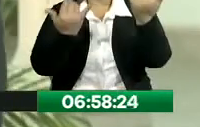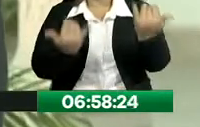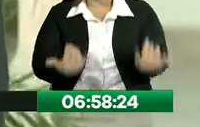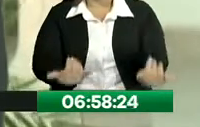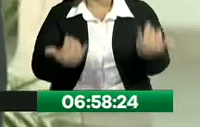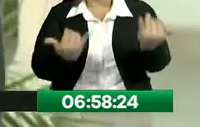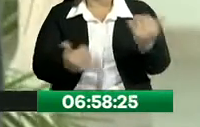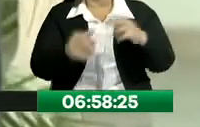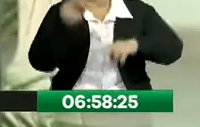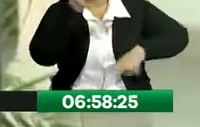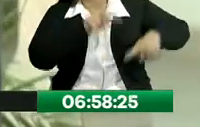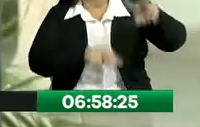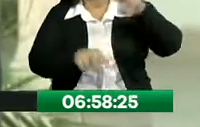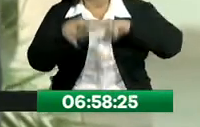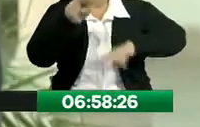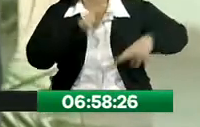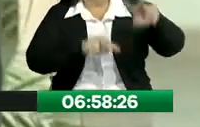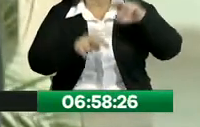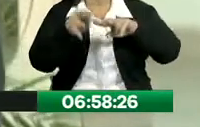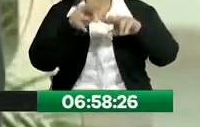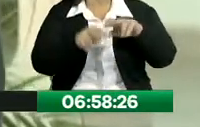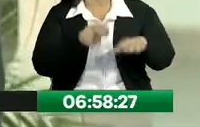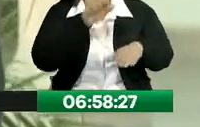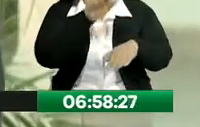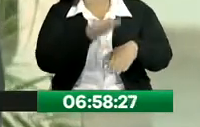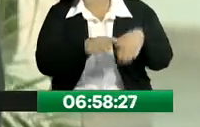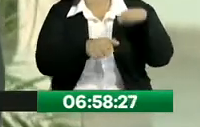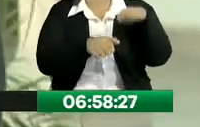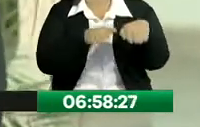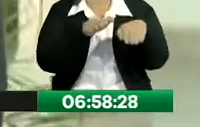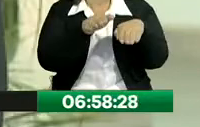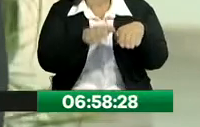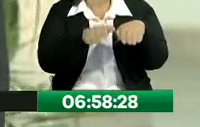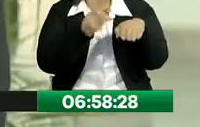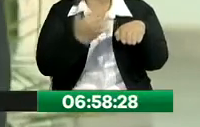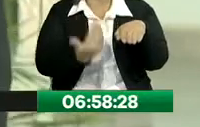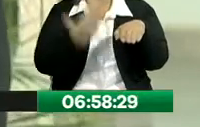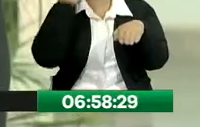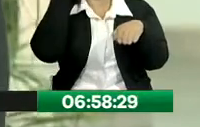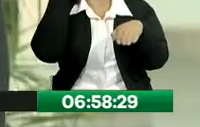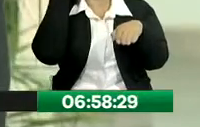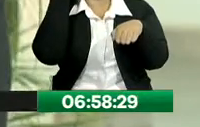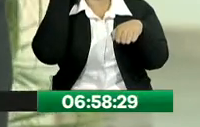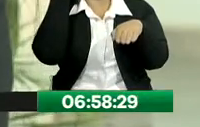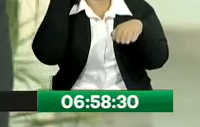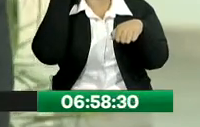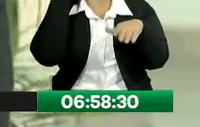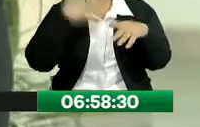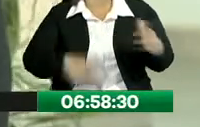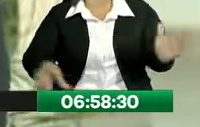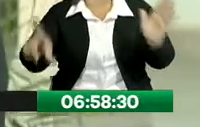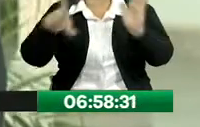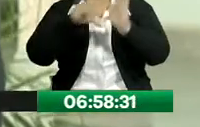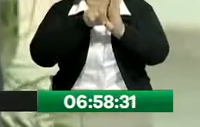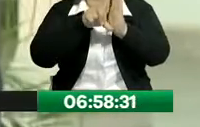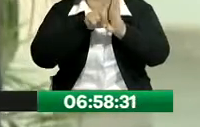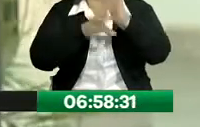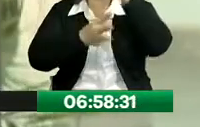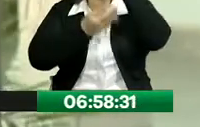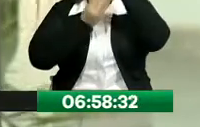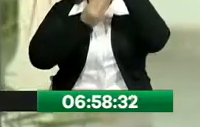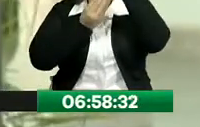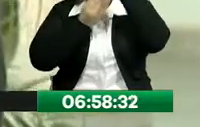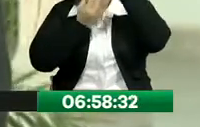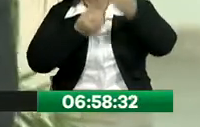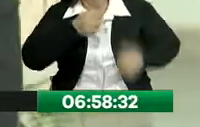los daños que se produjeron en el pasado y las afectaciones a la libertad de expresión, y también para establecer medidas de no